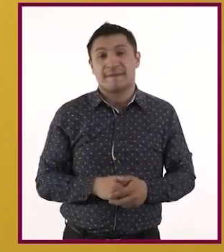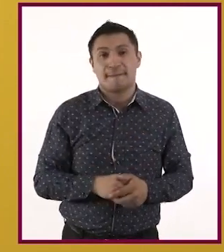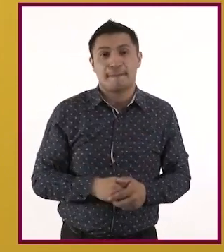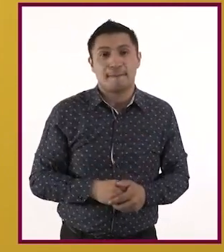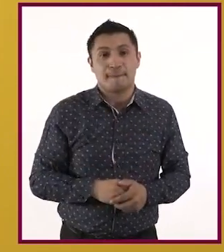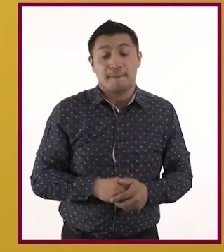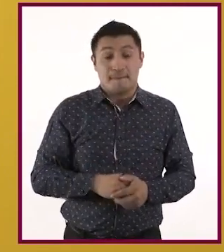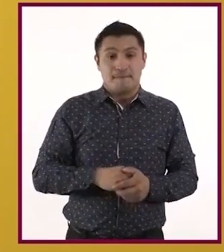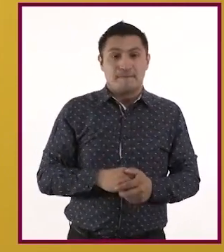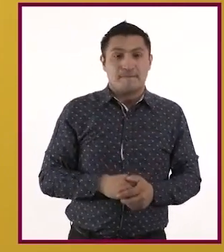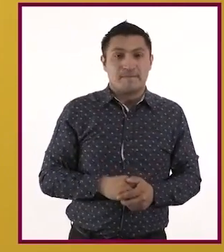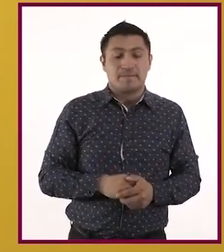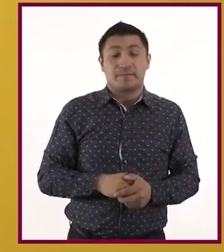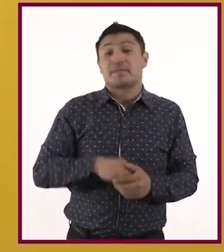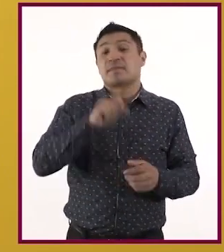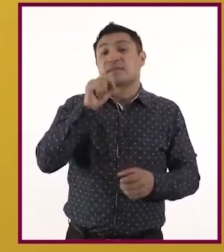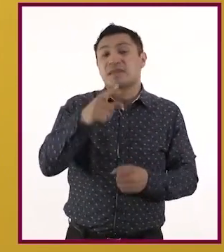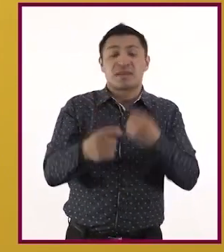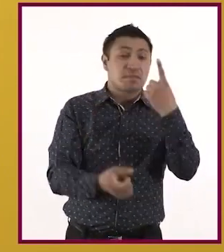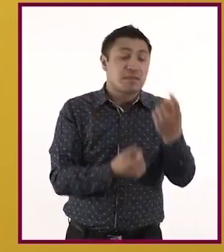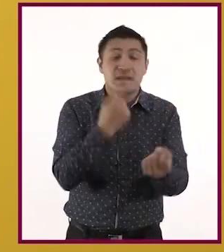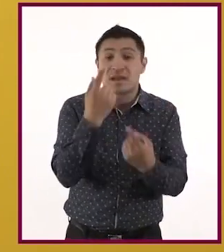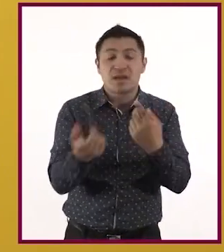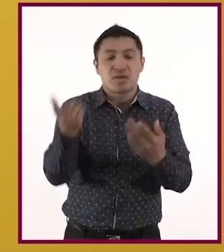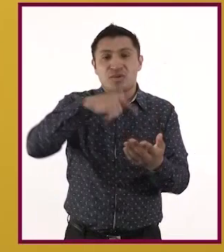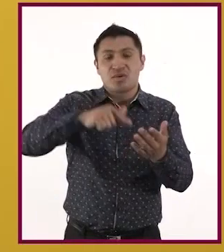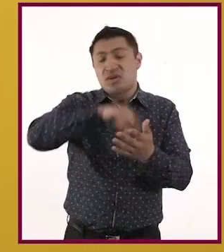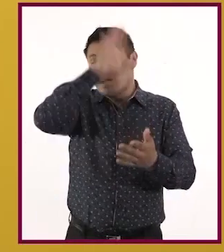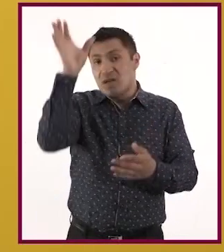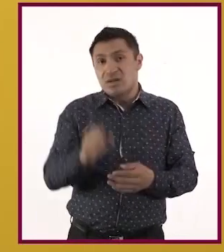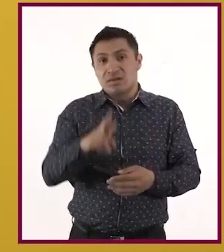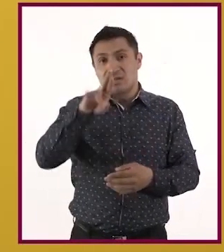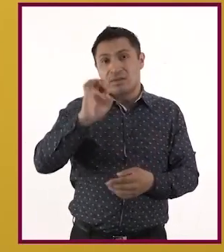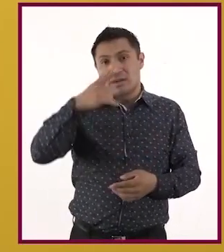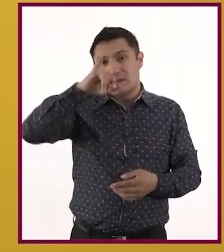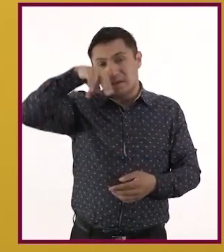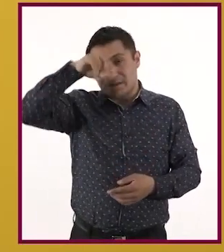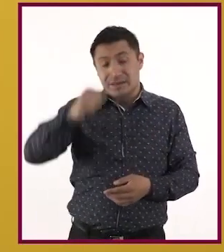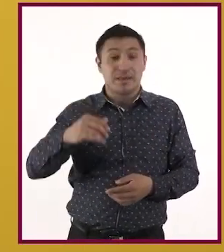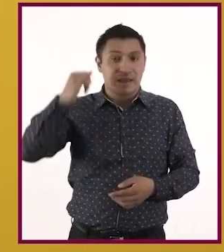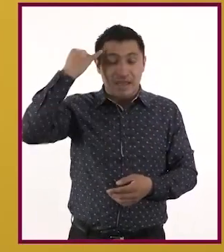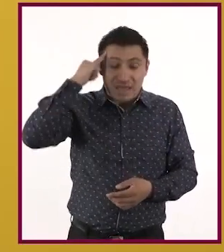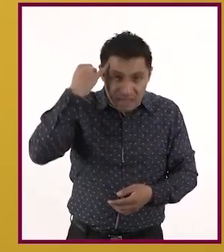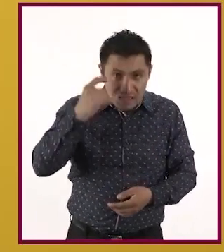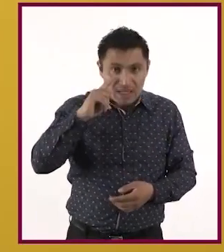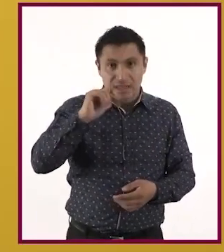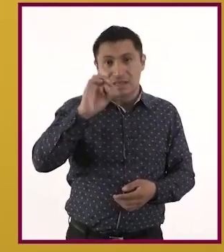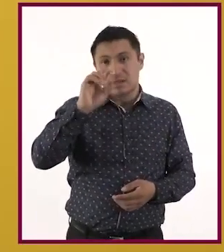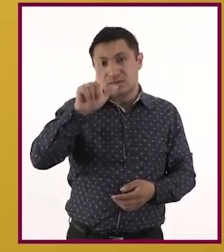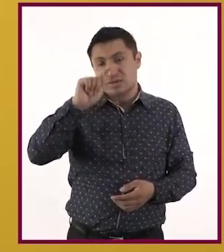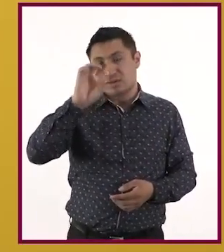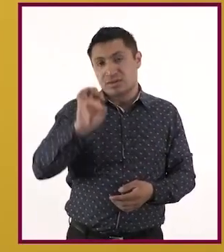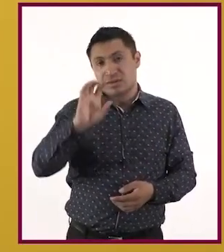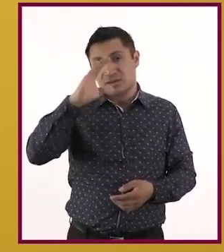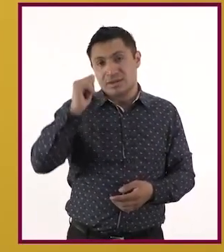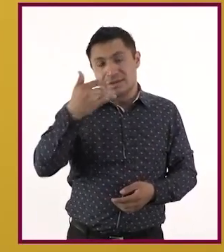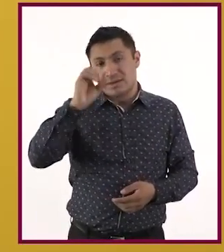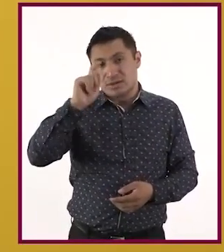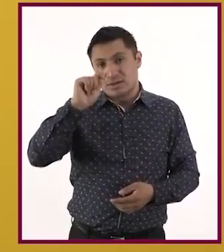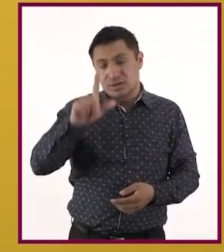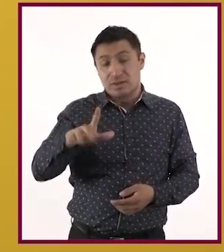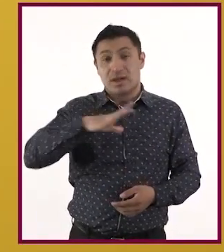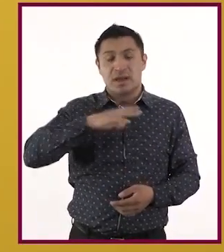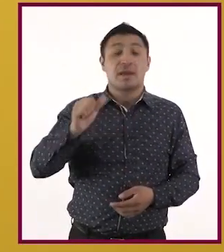Anáhuac, origen afro-rastafaris, regina, religiones indígenas, toltecayotl. Finalmente, los